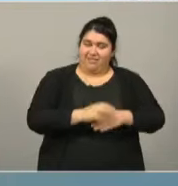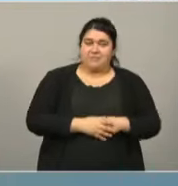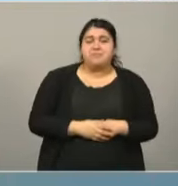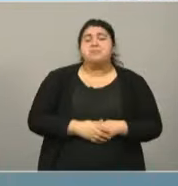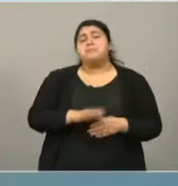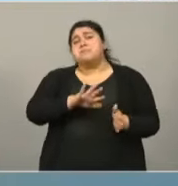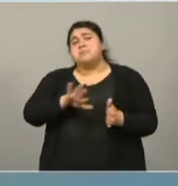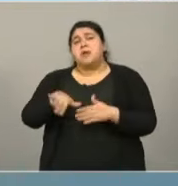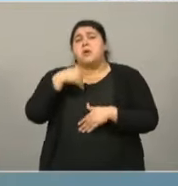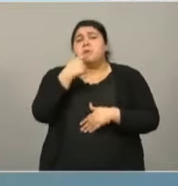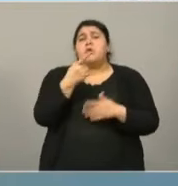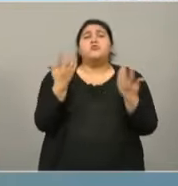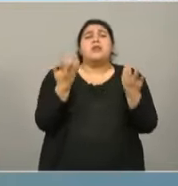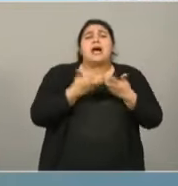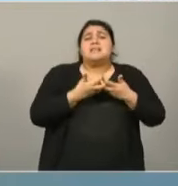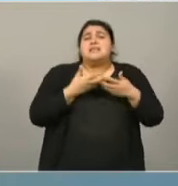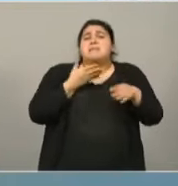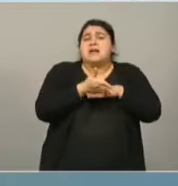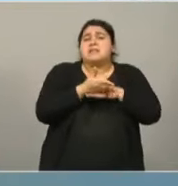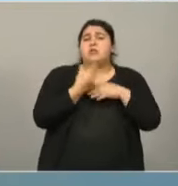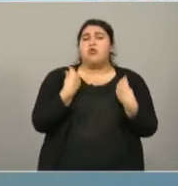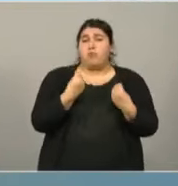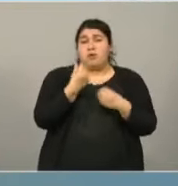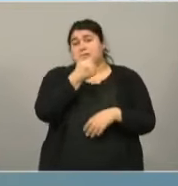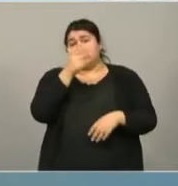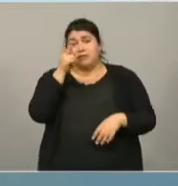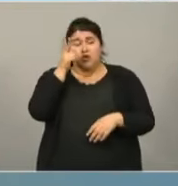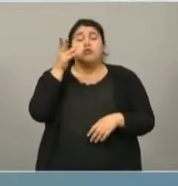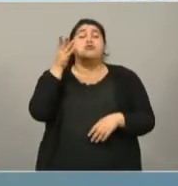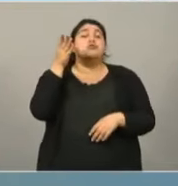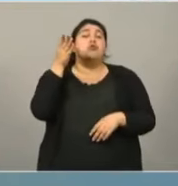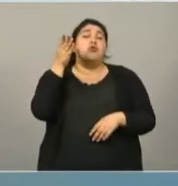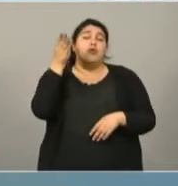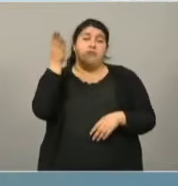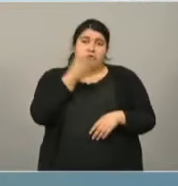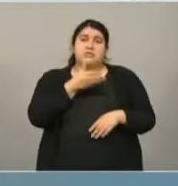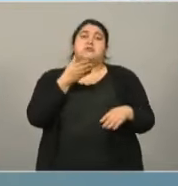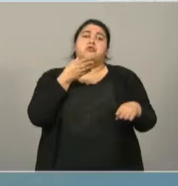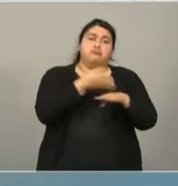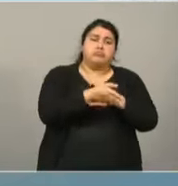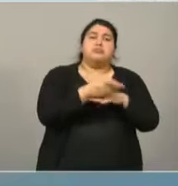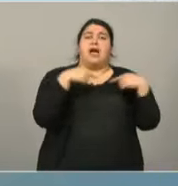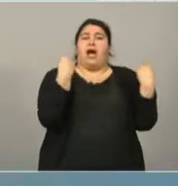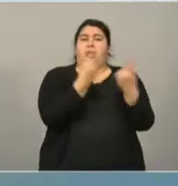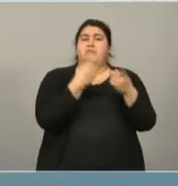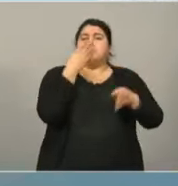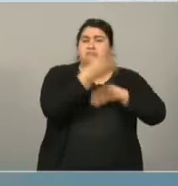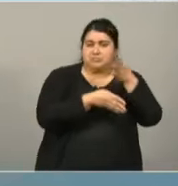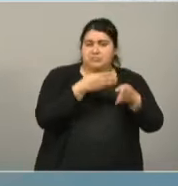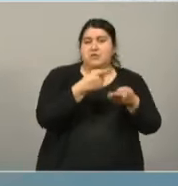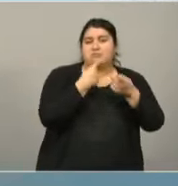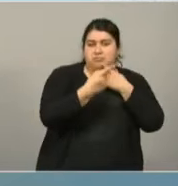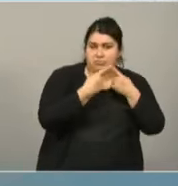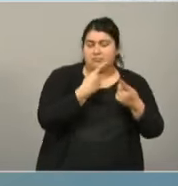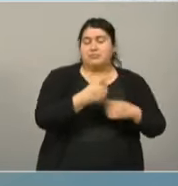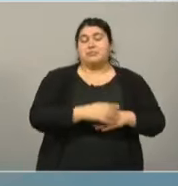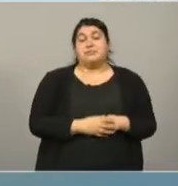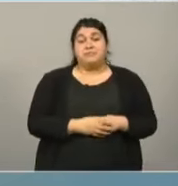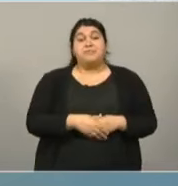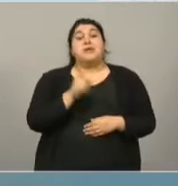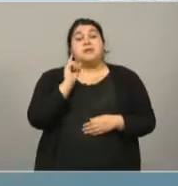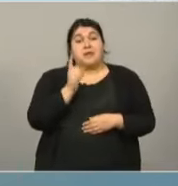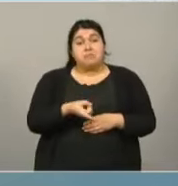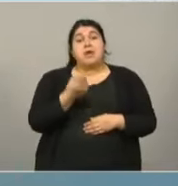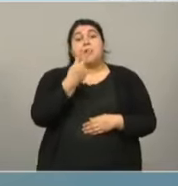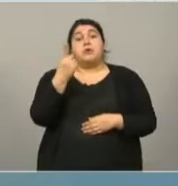acceso al sistema de salud 78 por lo hace por consultorio son 8,22 personas y